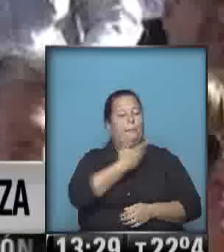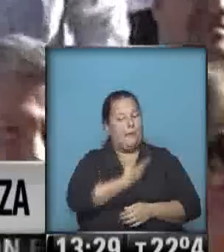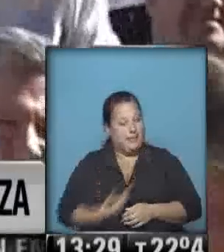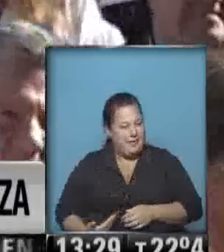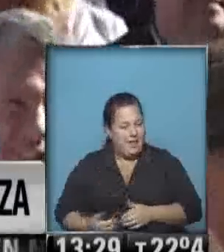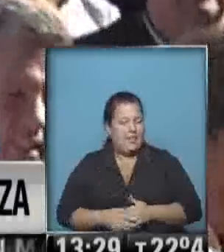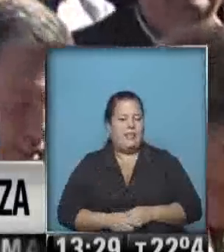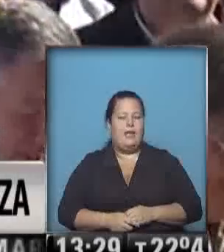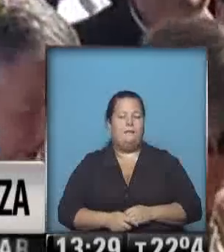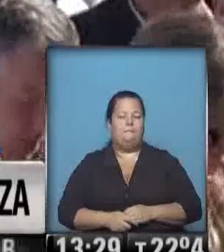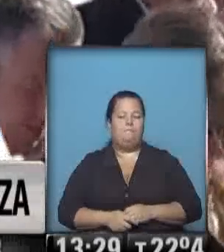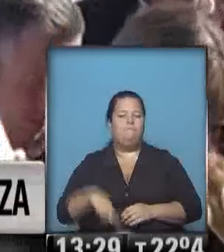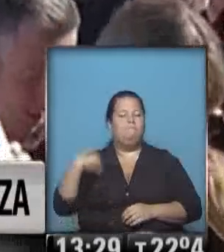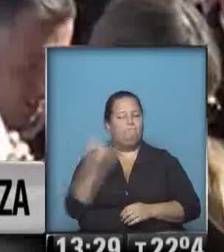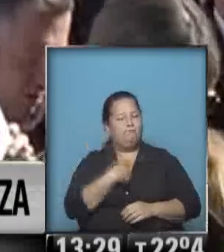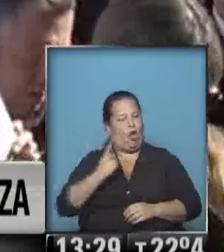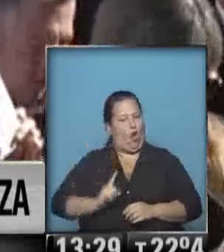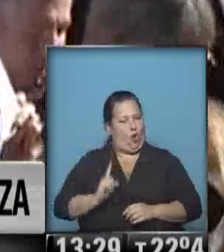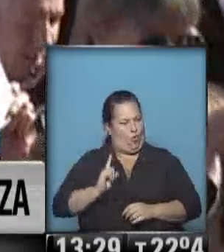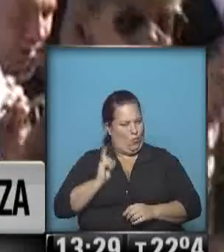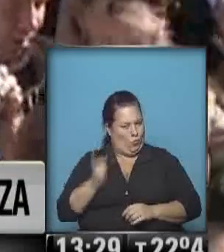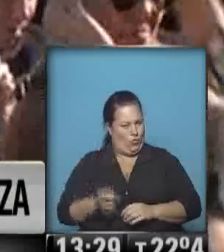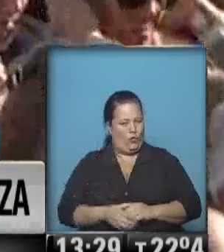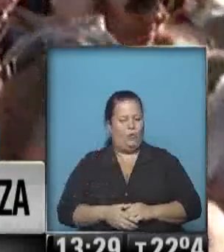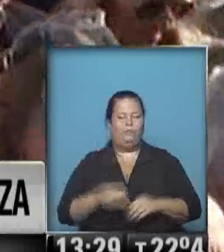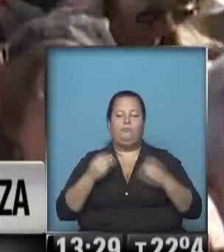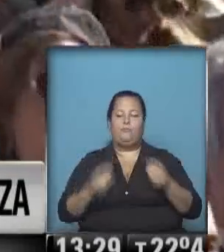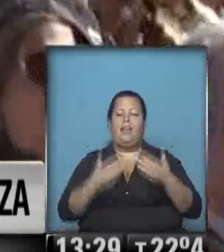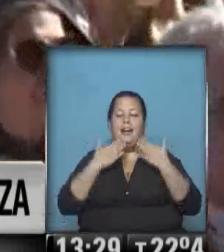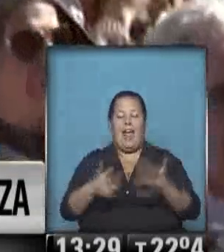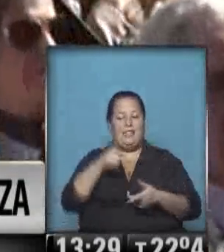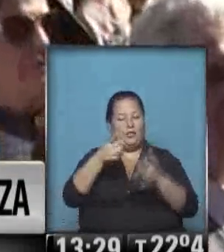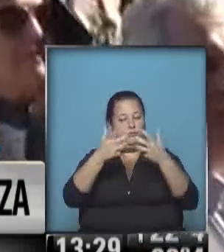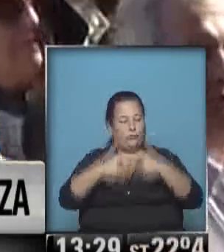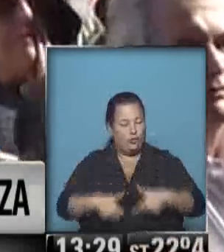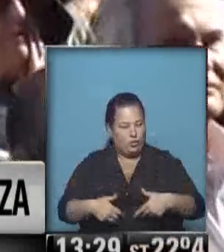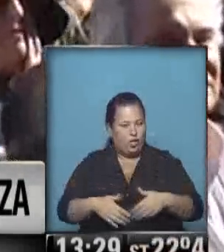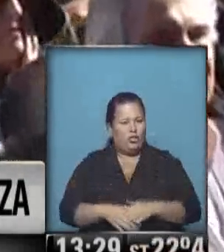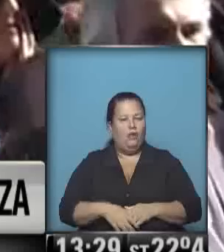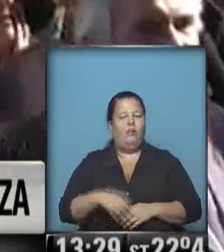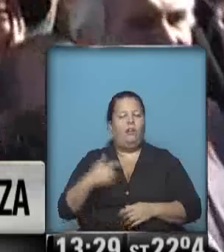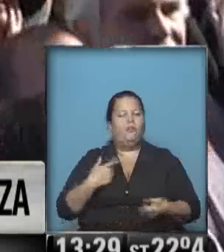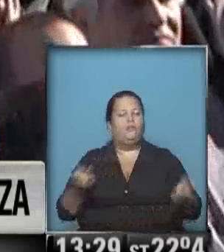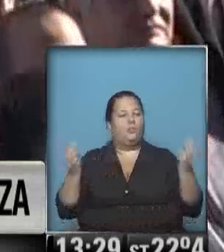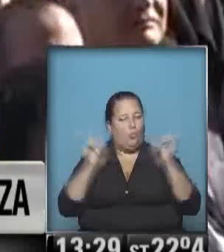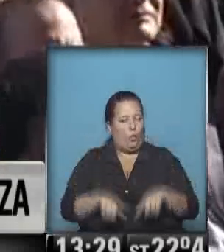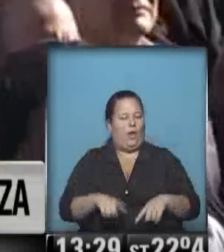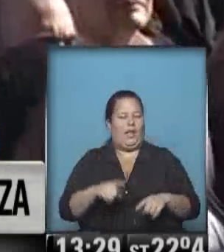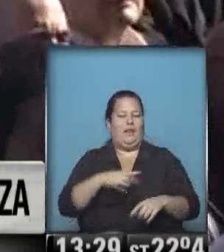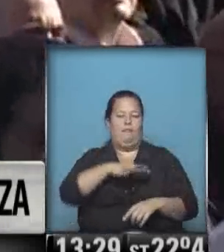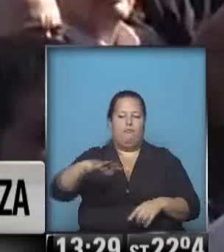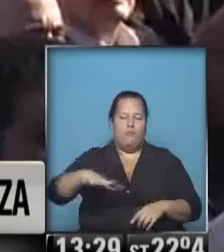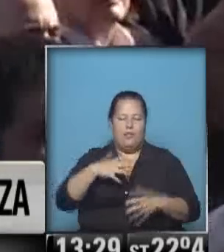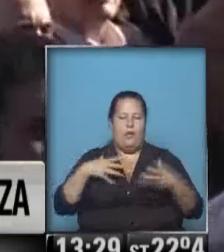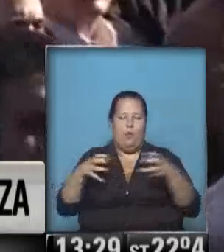presidenta, nos sentimos orgullosos porque a través de este proyecto hemos recuperado la comunidad